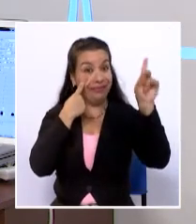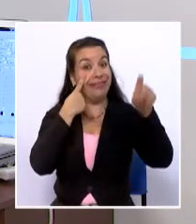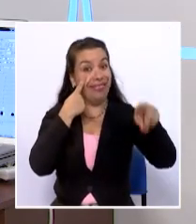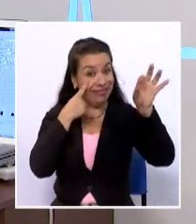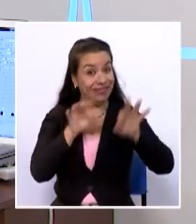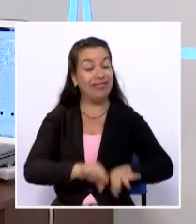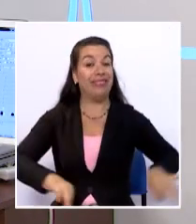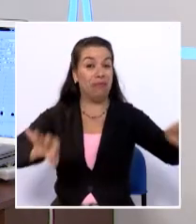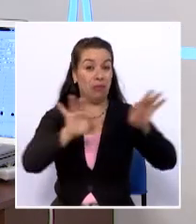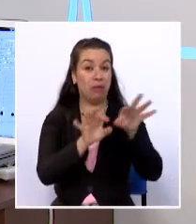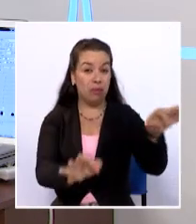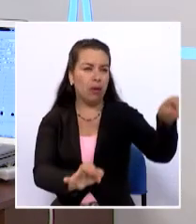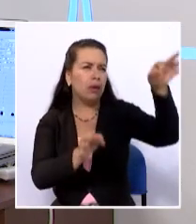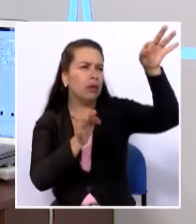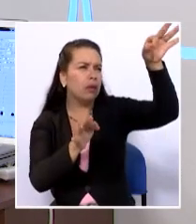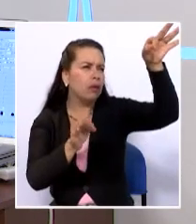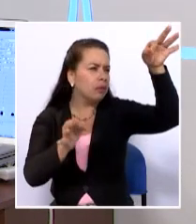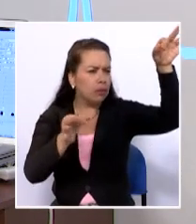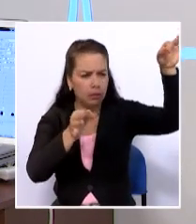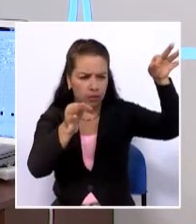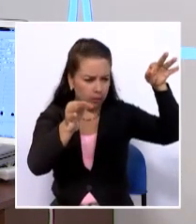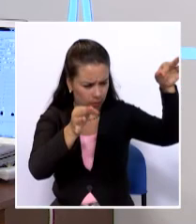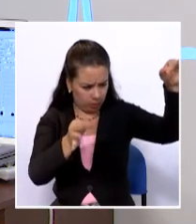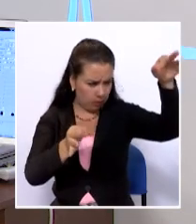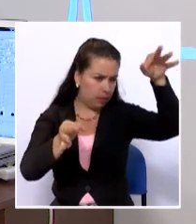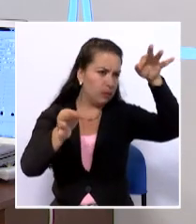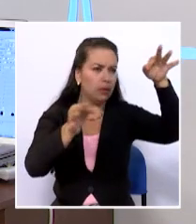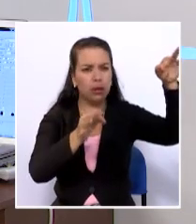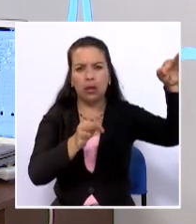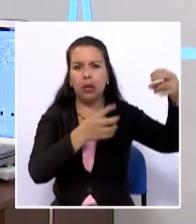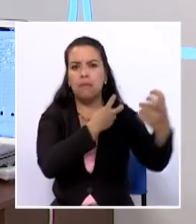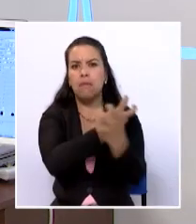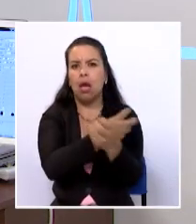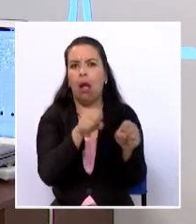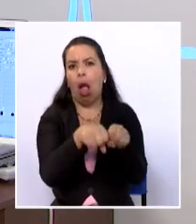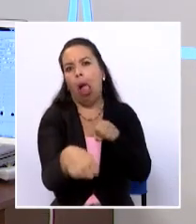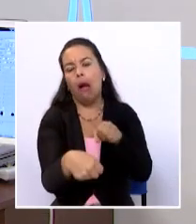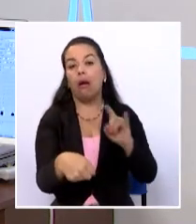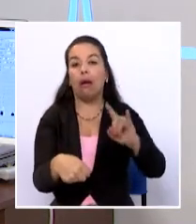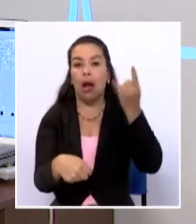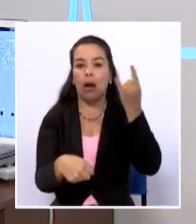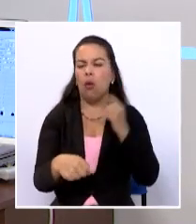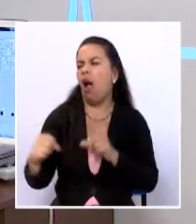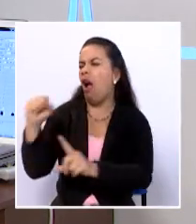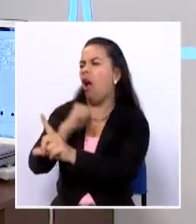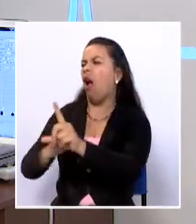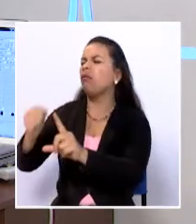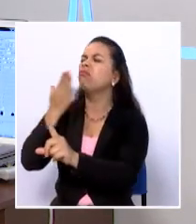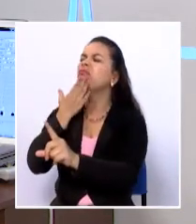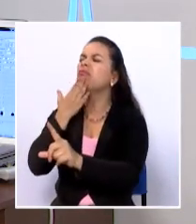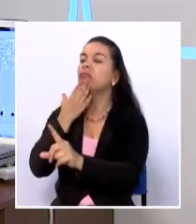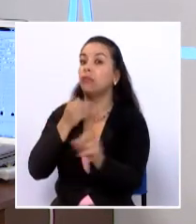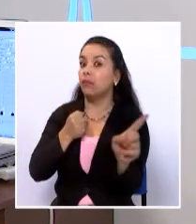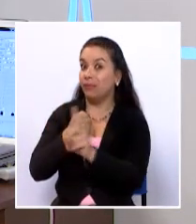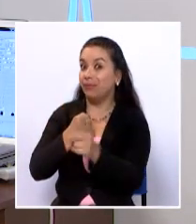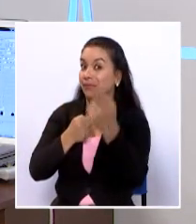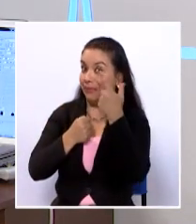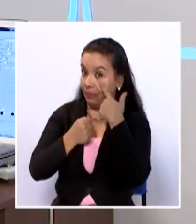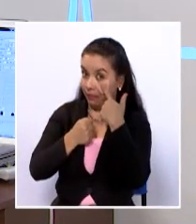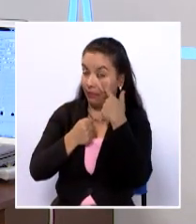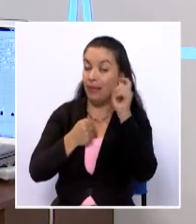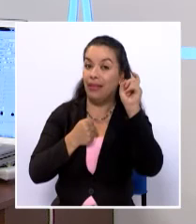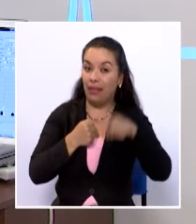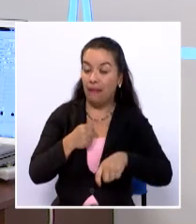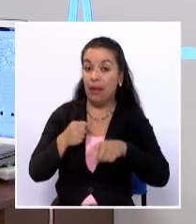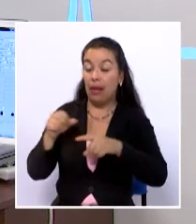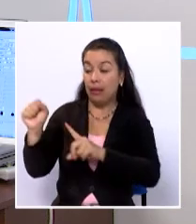indicaciones especiales en el trauma para no para no crear la falsa expectativa que obviamente se van a poder ver fracturas no evaluar los